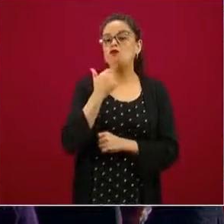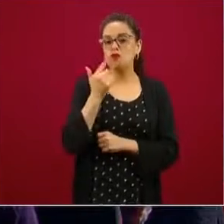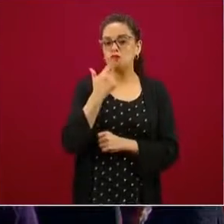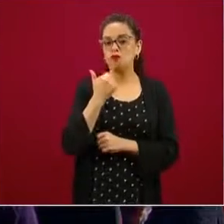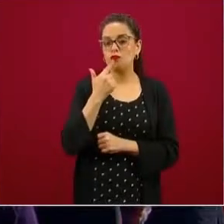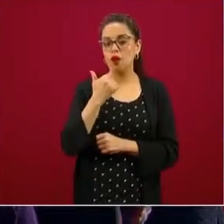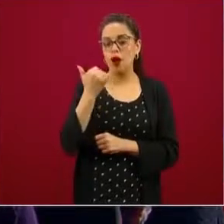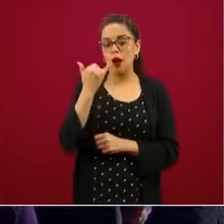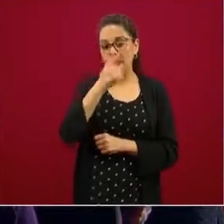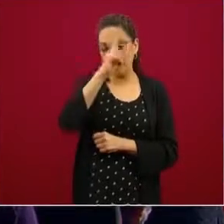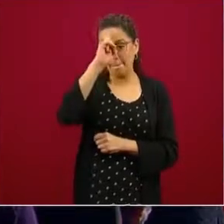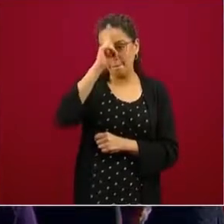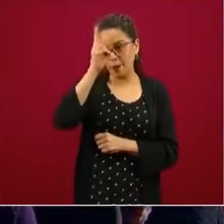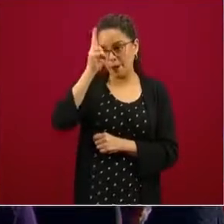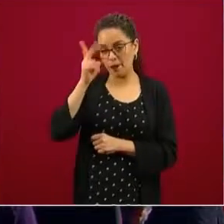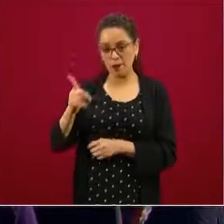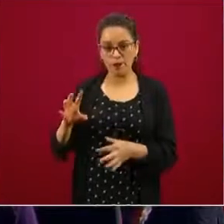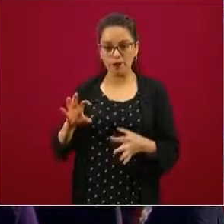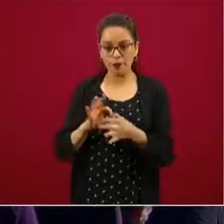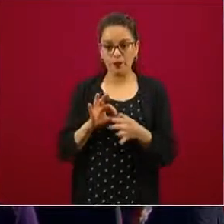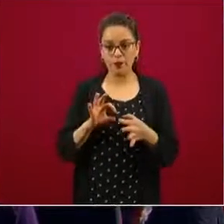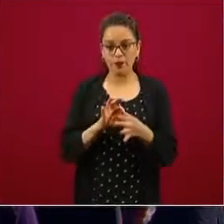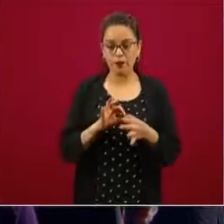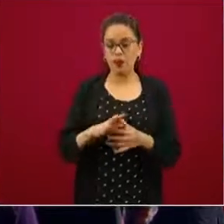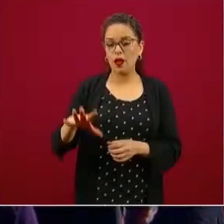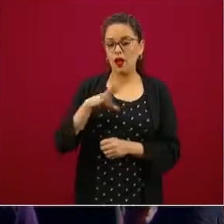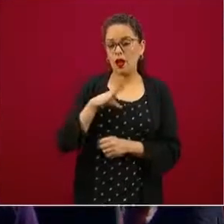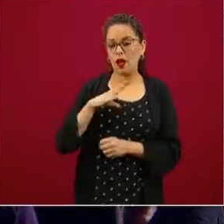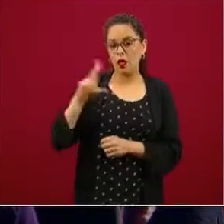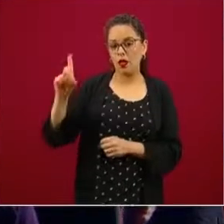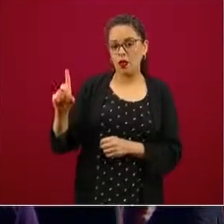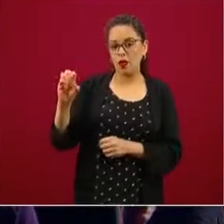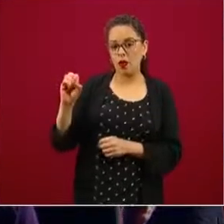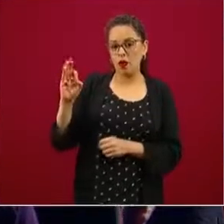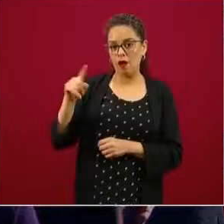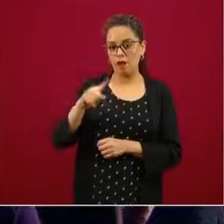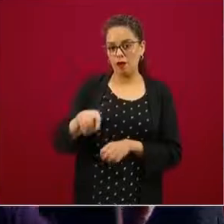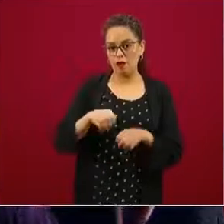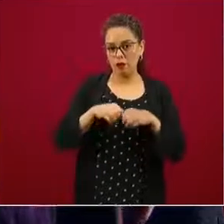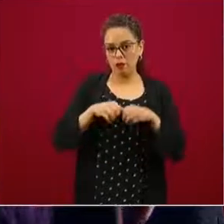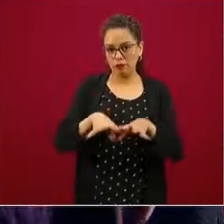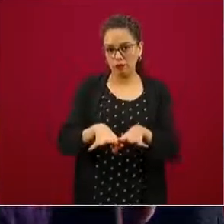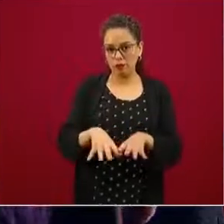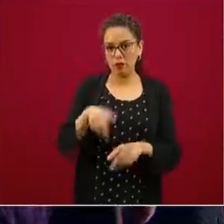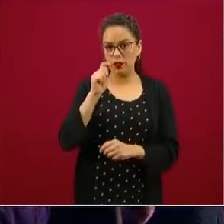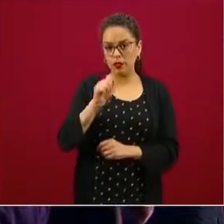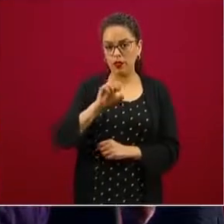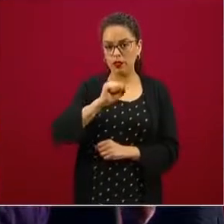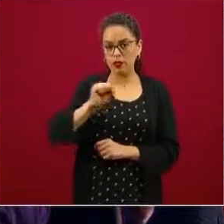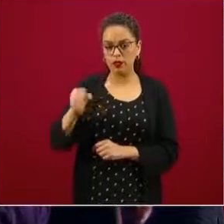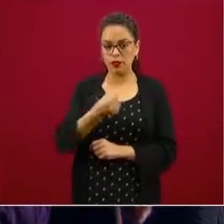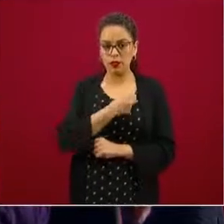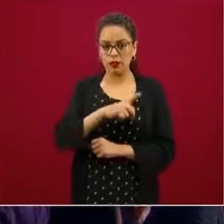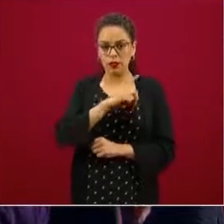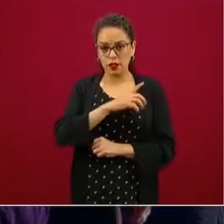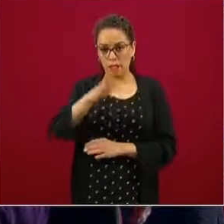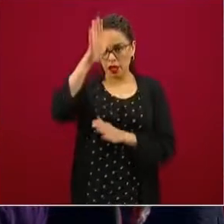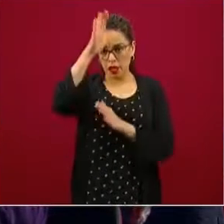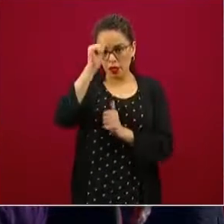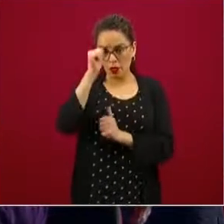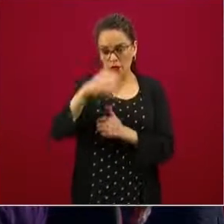correspondientes están publicadas en el Diario Oficial en el acuerdo del secretario de Salud del 15 de